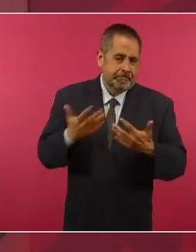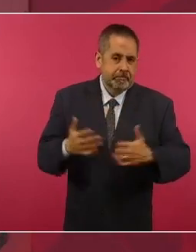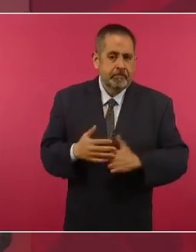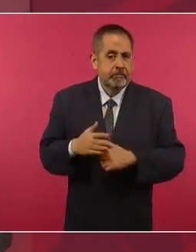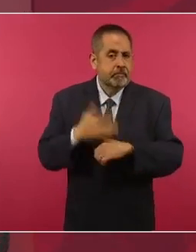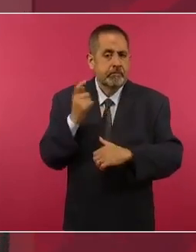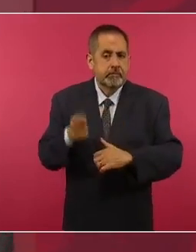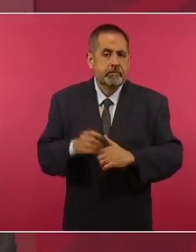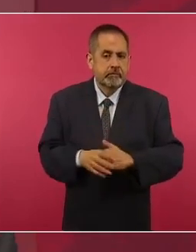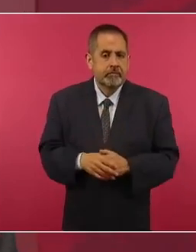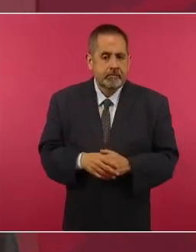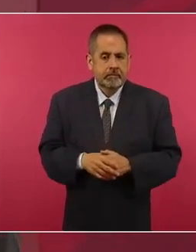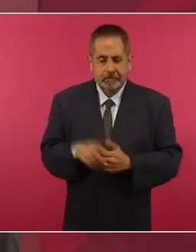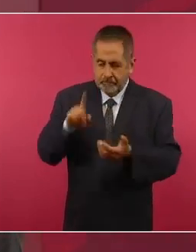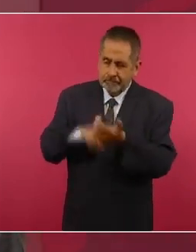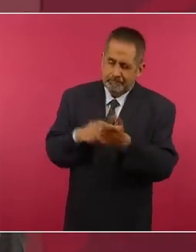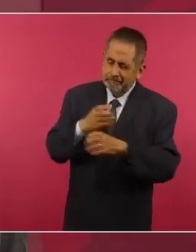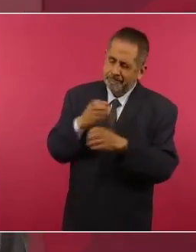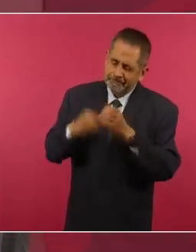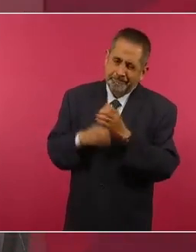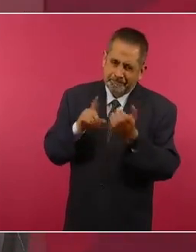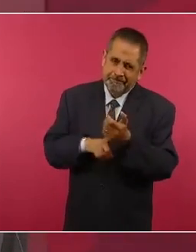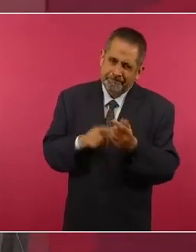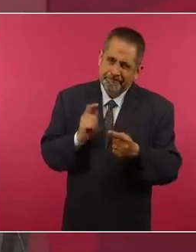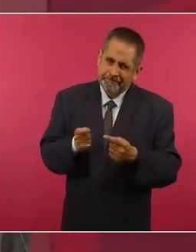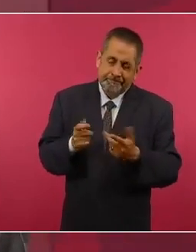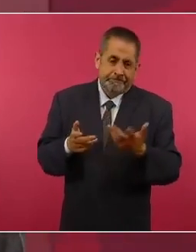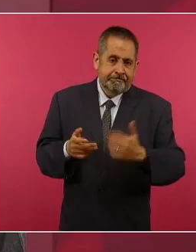porque hay cosas muy